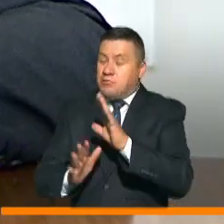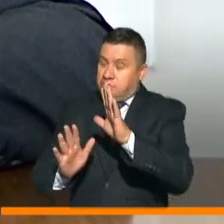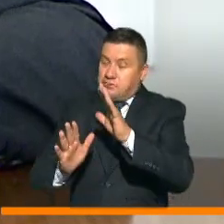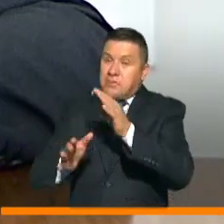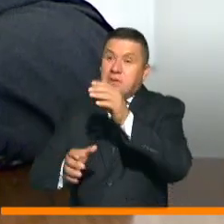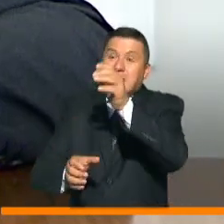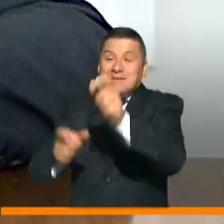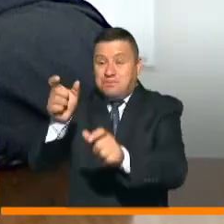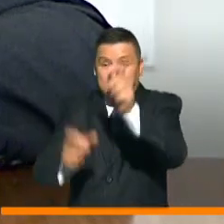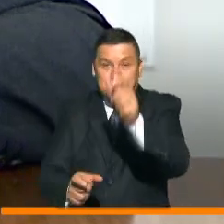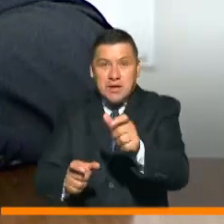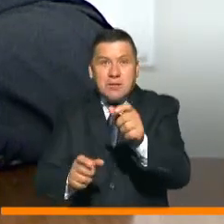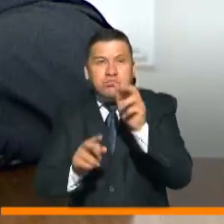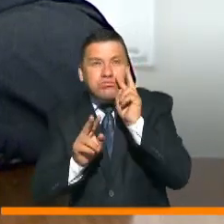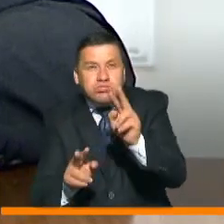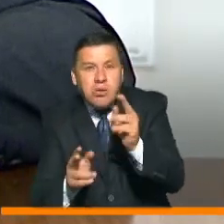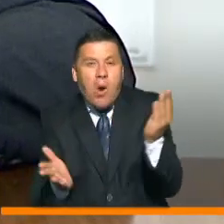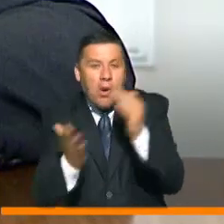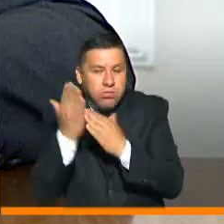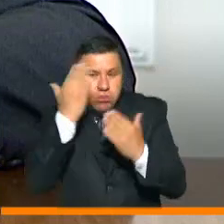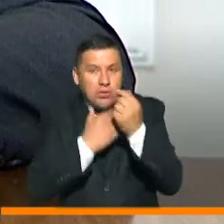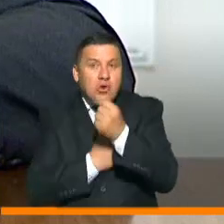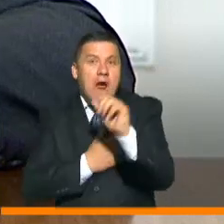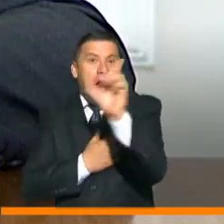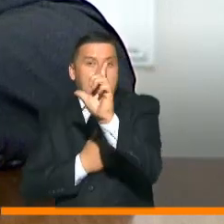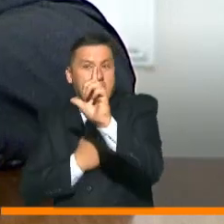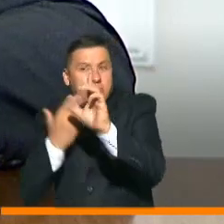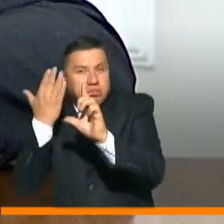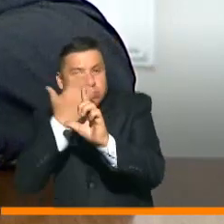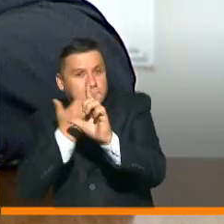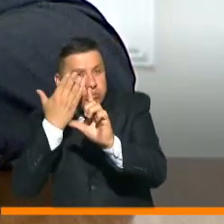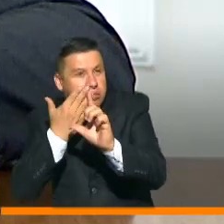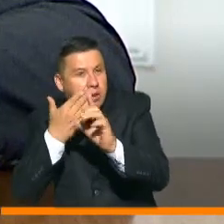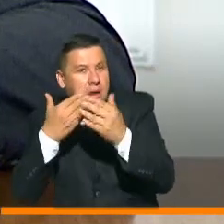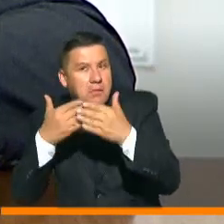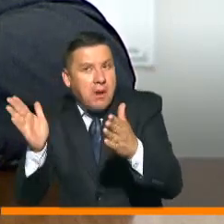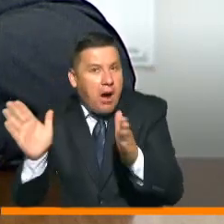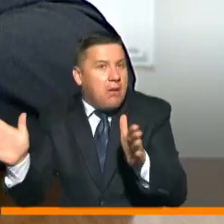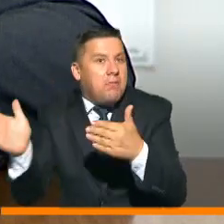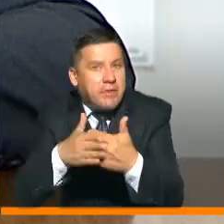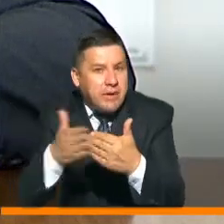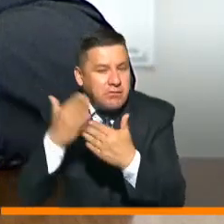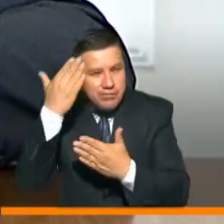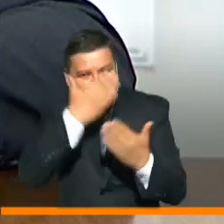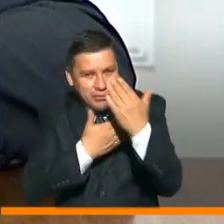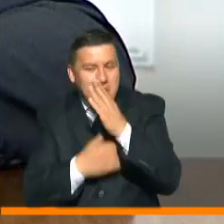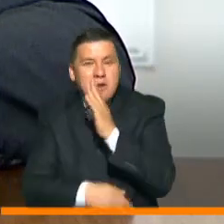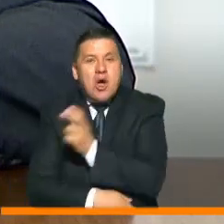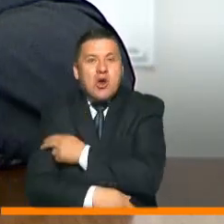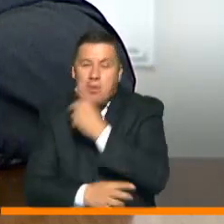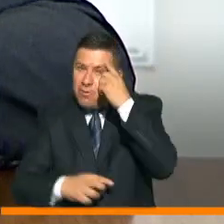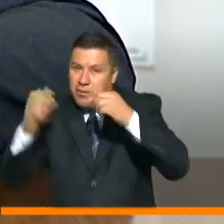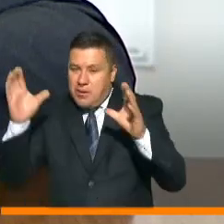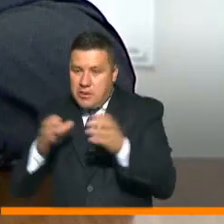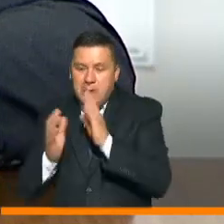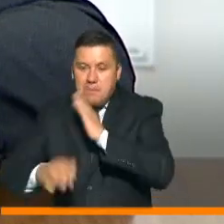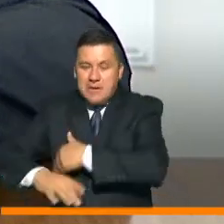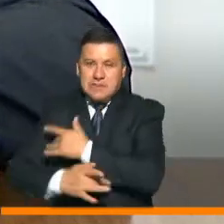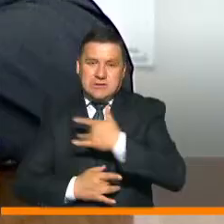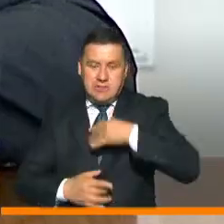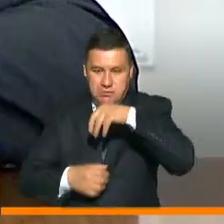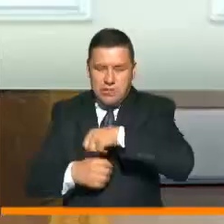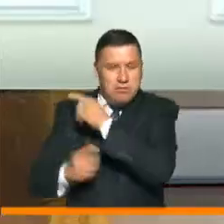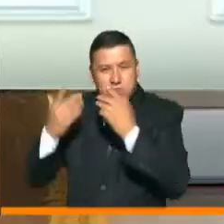se estarán reevaluando nuevamente todas estas medidas como parte del análisis que hace ese comité de expertos del Ministerio de